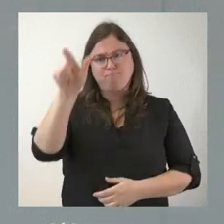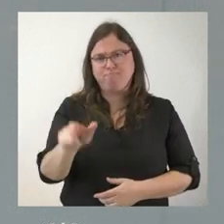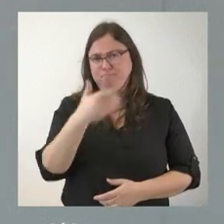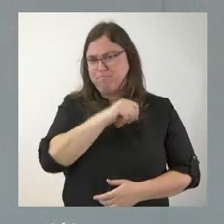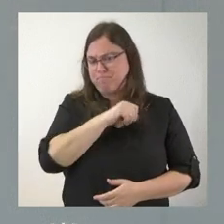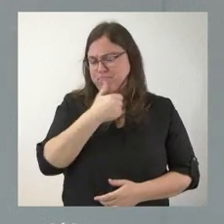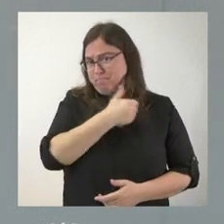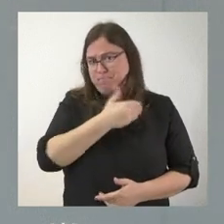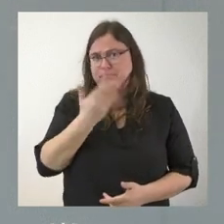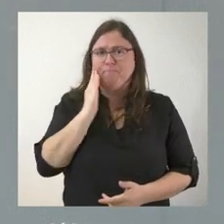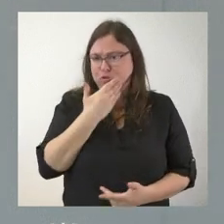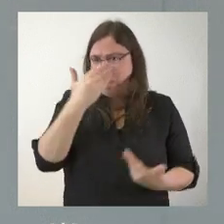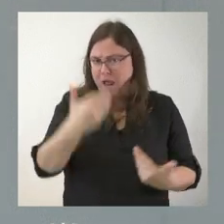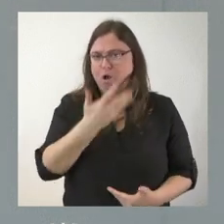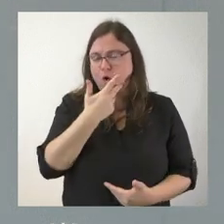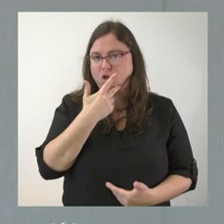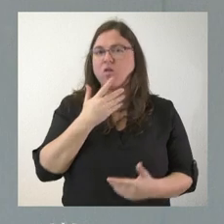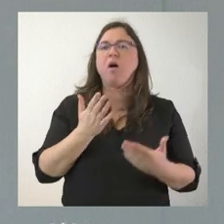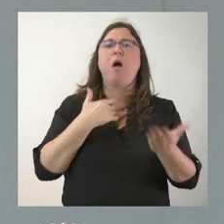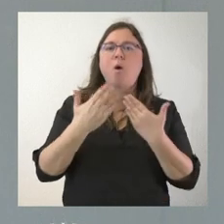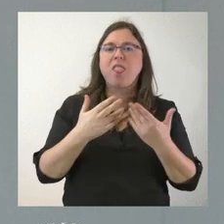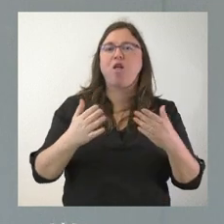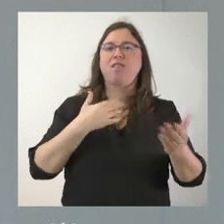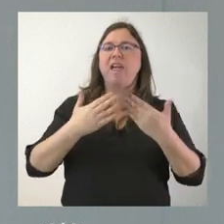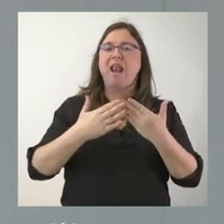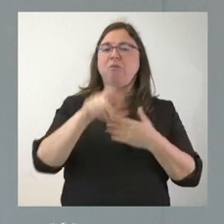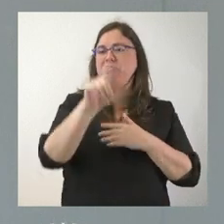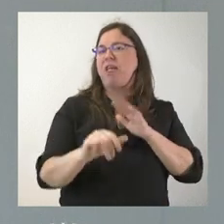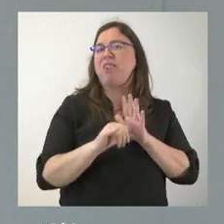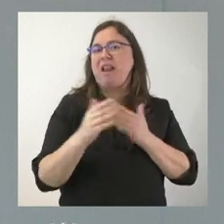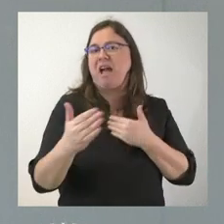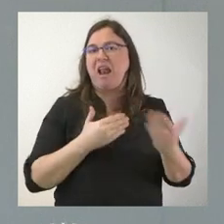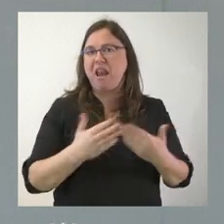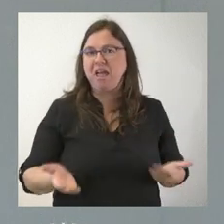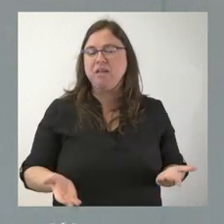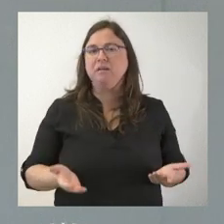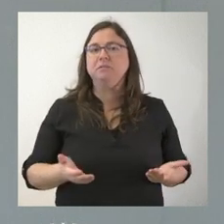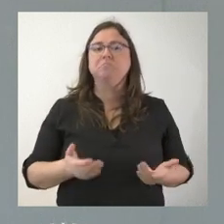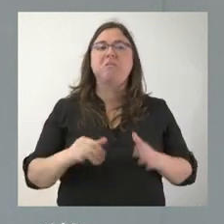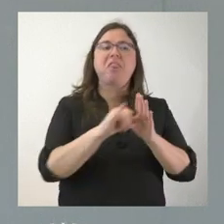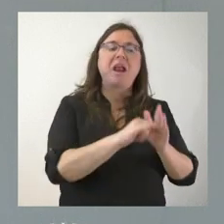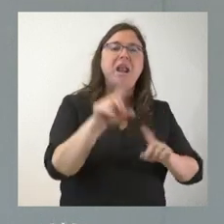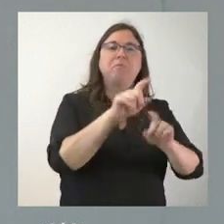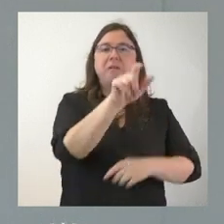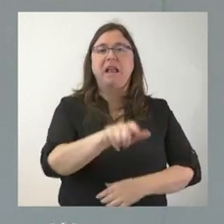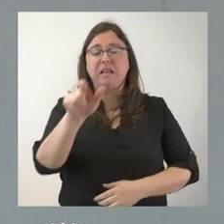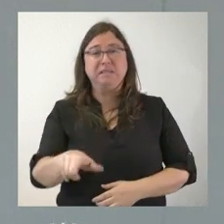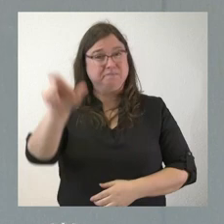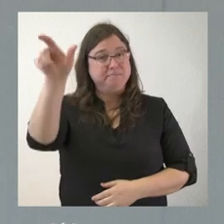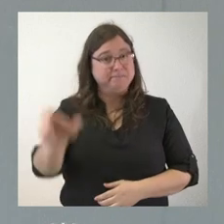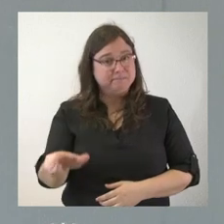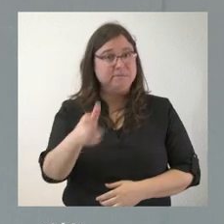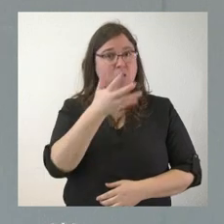sé que es una persona de acuerdo de diálogo sé que es una persona cercana y próxima a los problemas de la gente y conociéndole